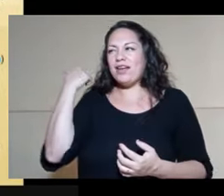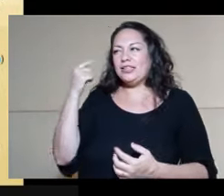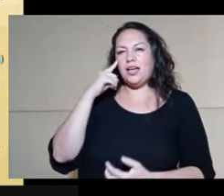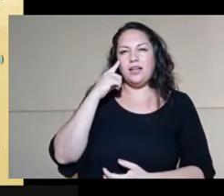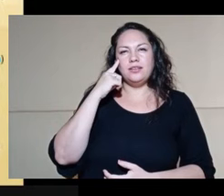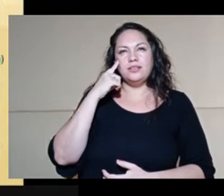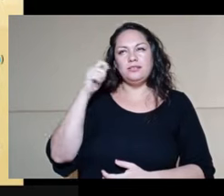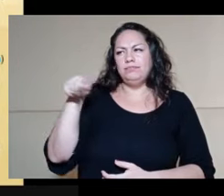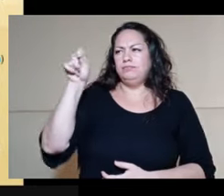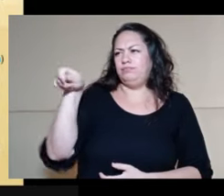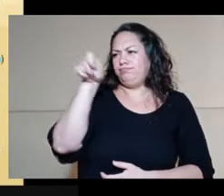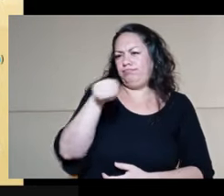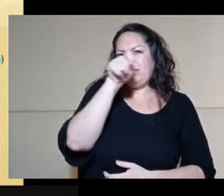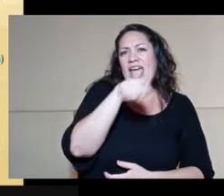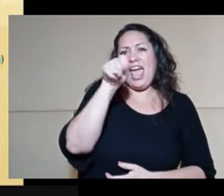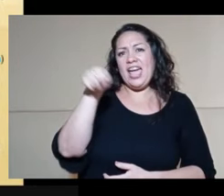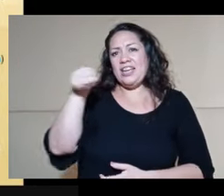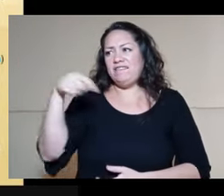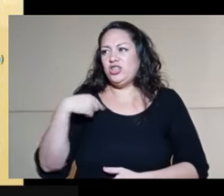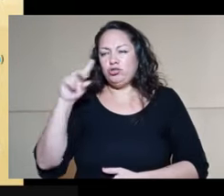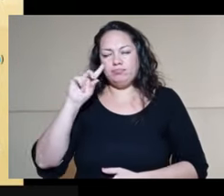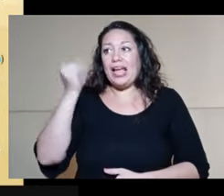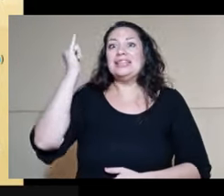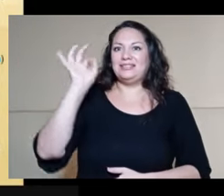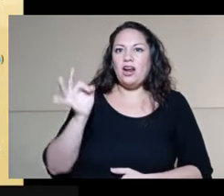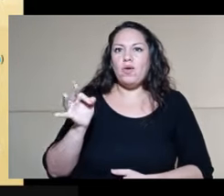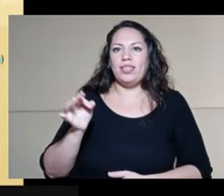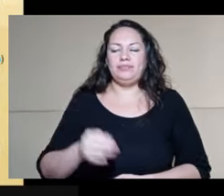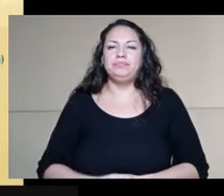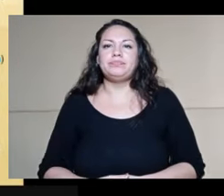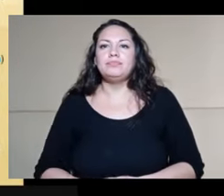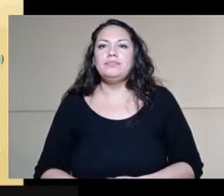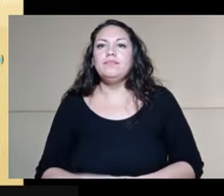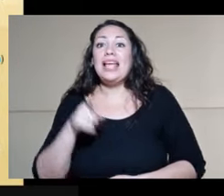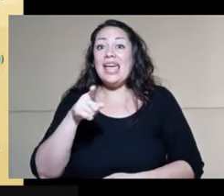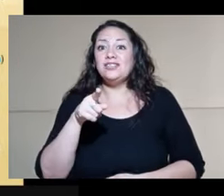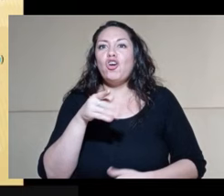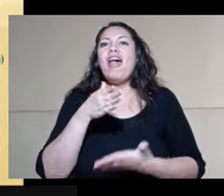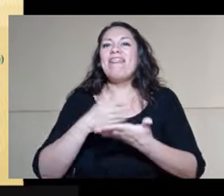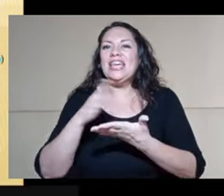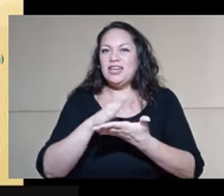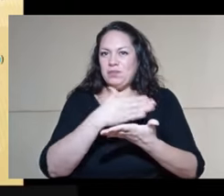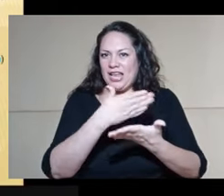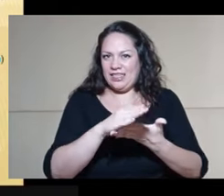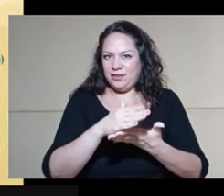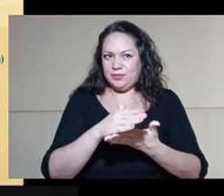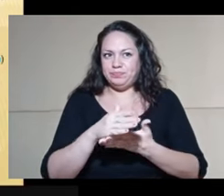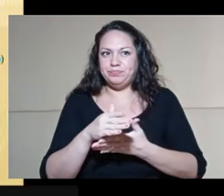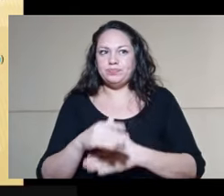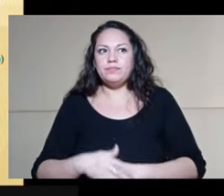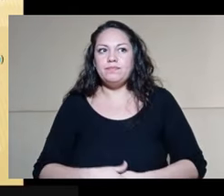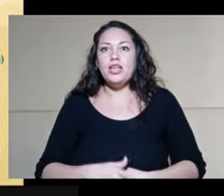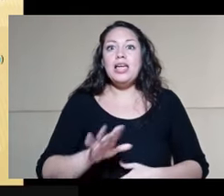y leer la palabra que me escribieron en la espalda, me la van escribiendo. ¿Sí? Eso es lo